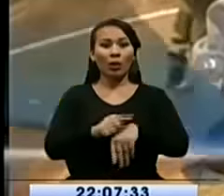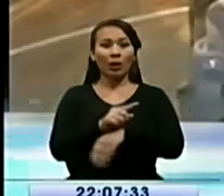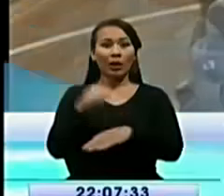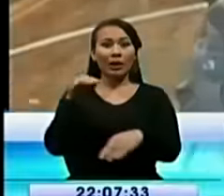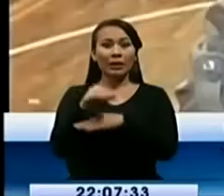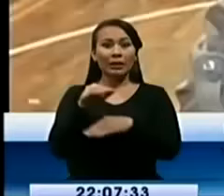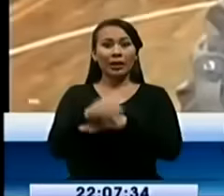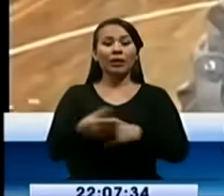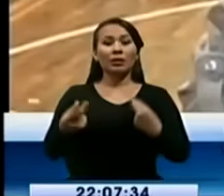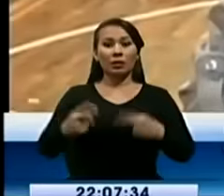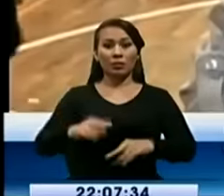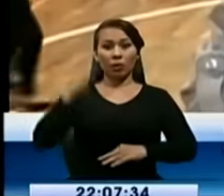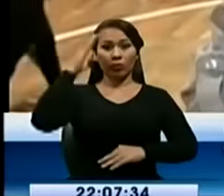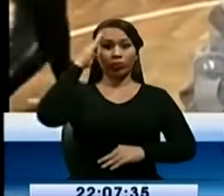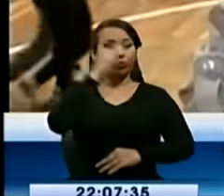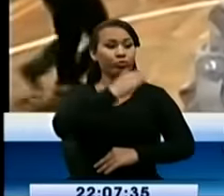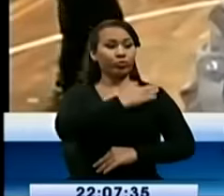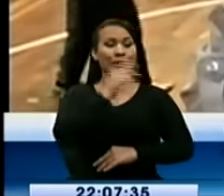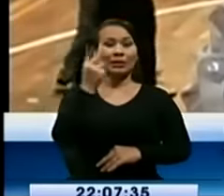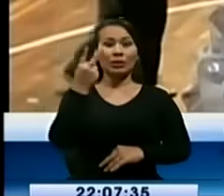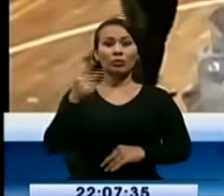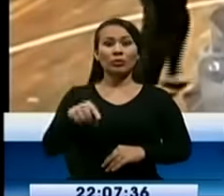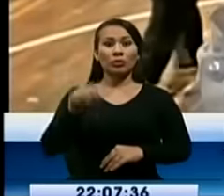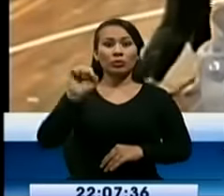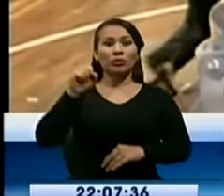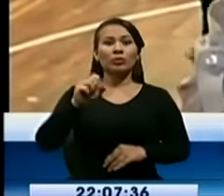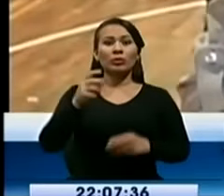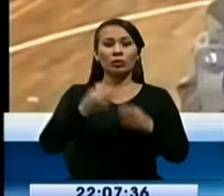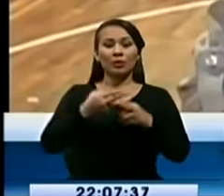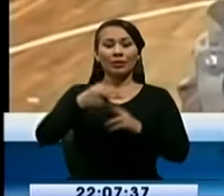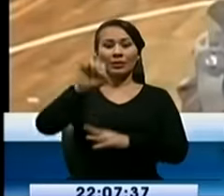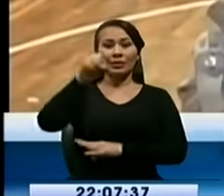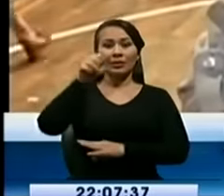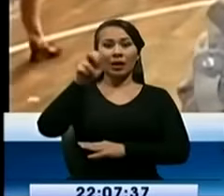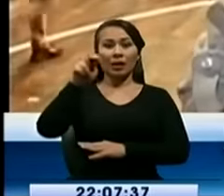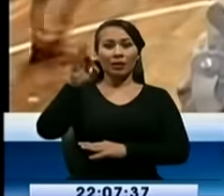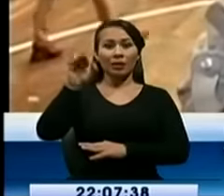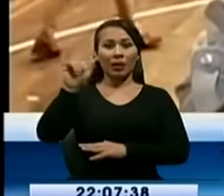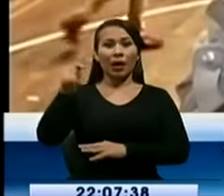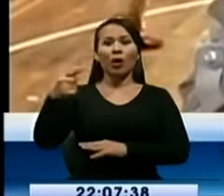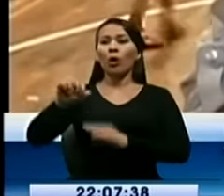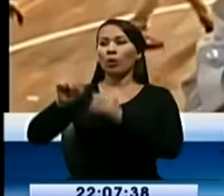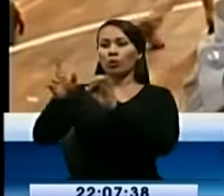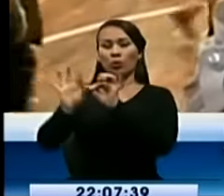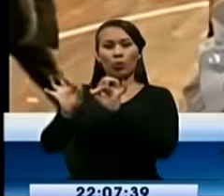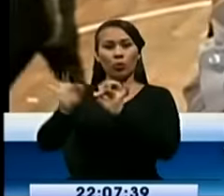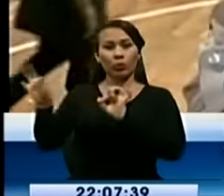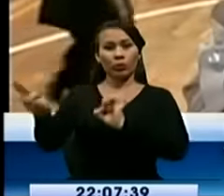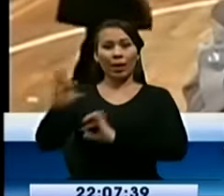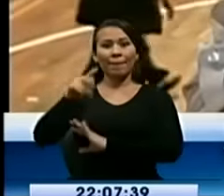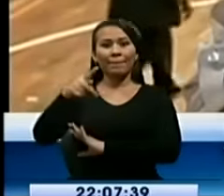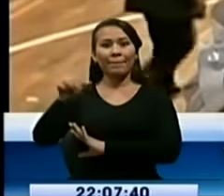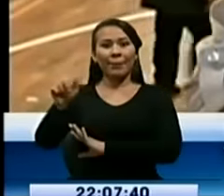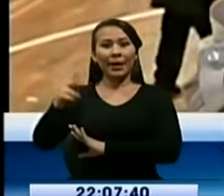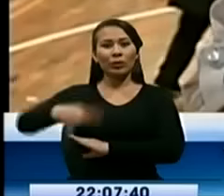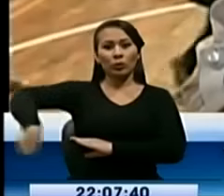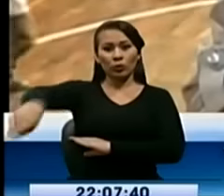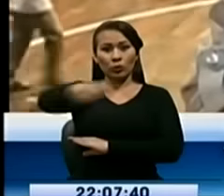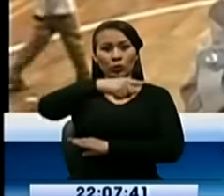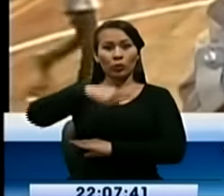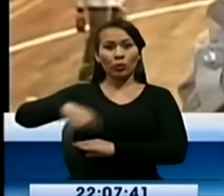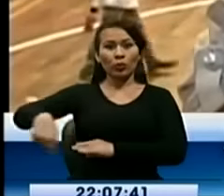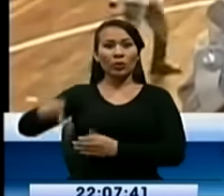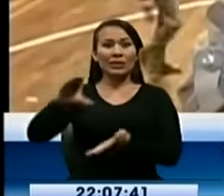que el del cabo segundo Santiago Sarango, quien es velado en la parroquia Pano. Todo esto pertenece a la